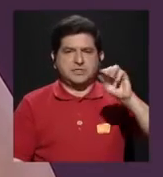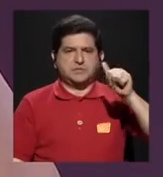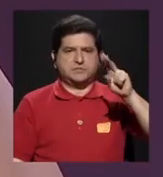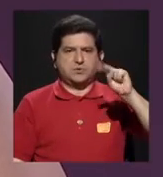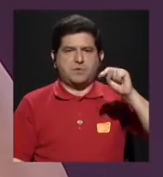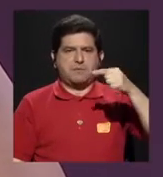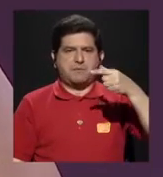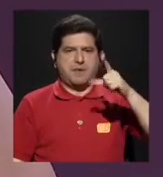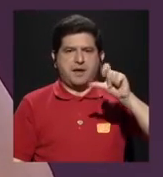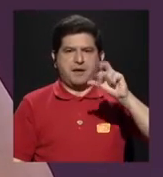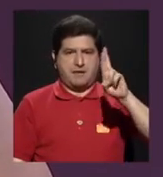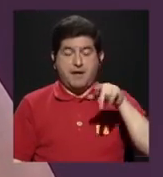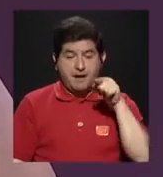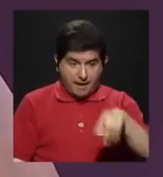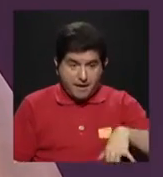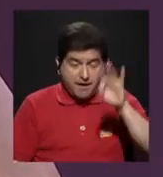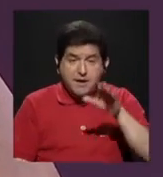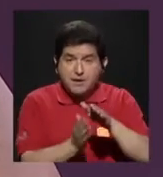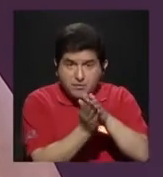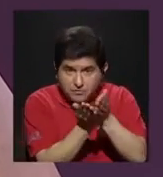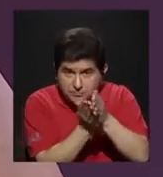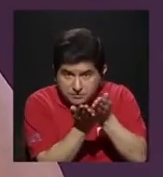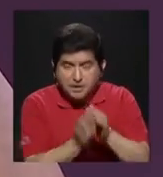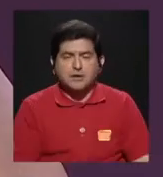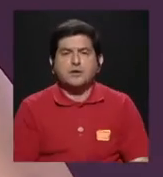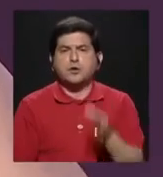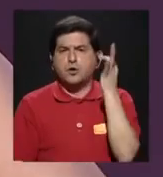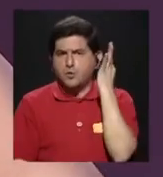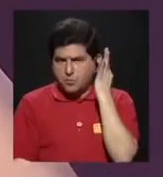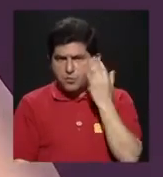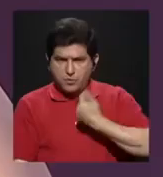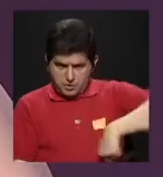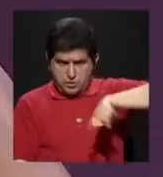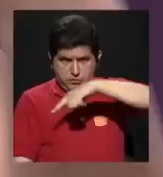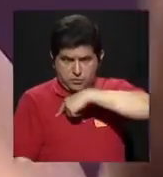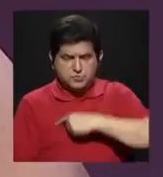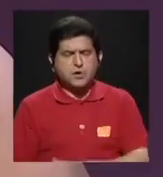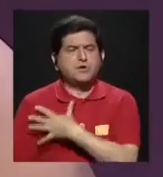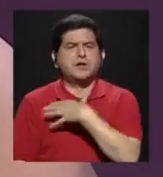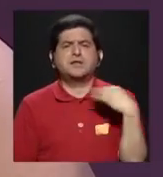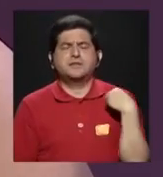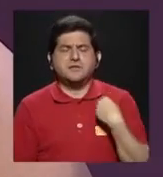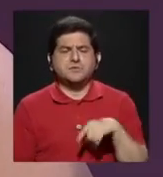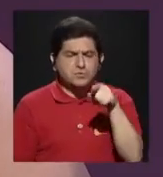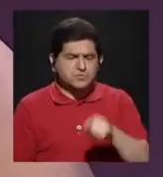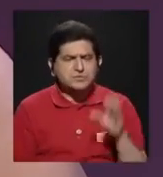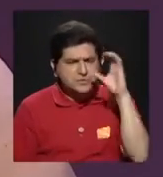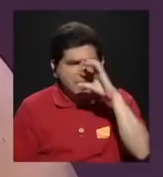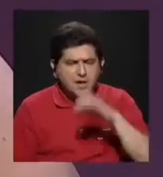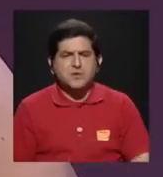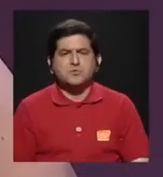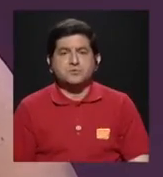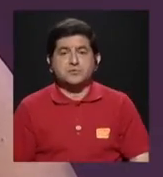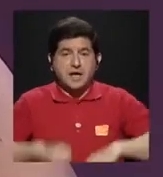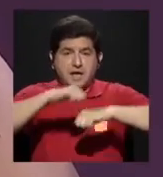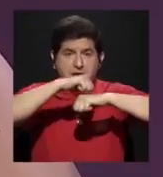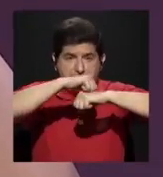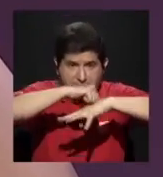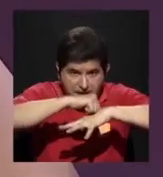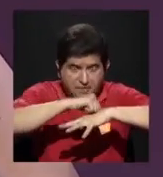pianguas. Hay mujeres de nosotras que les gusta pianguar en el manglar y otras en